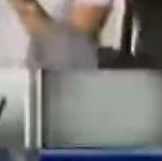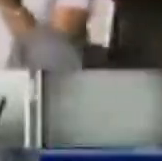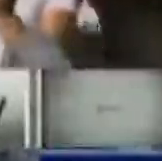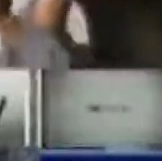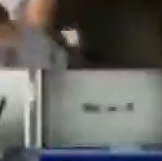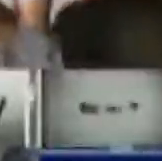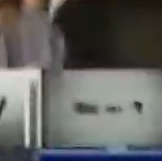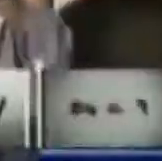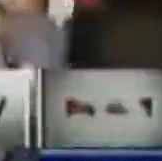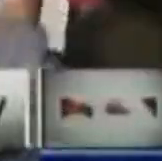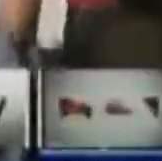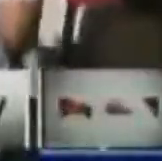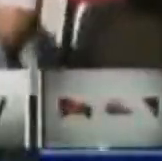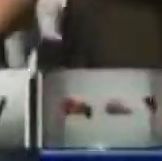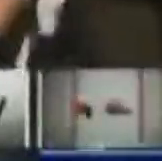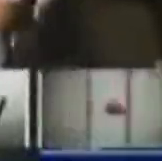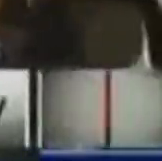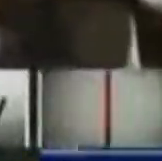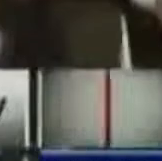color rojo